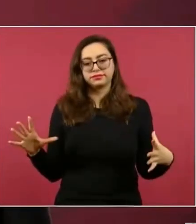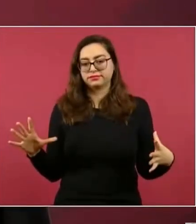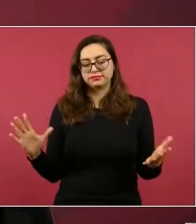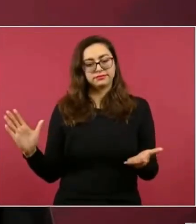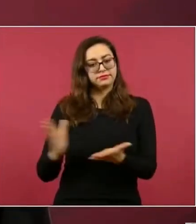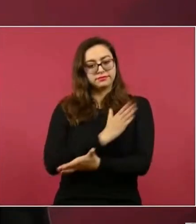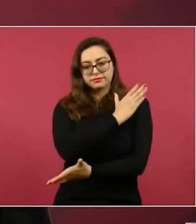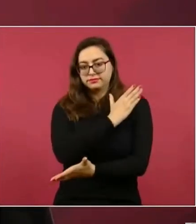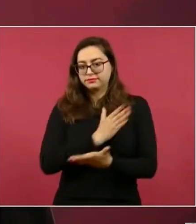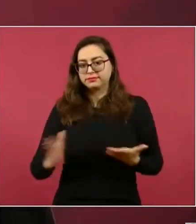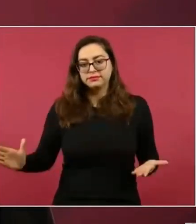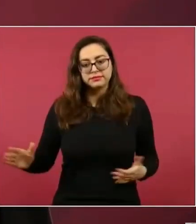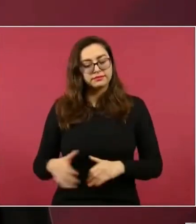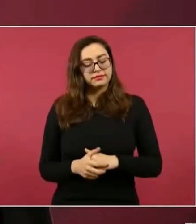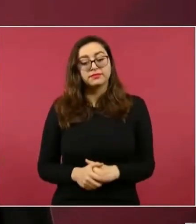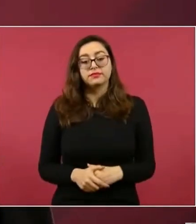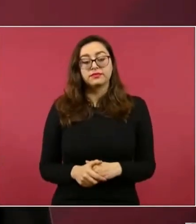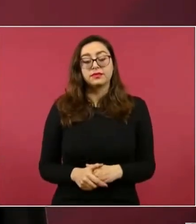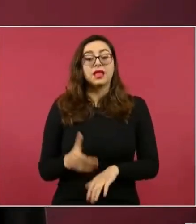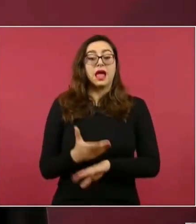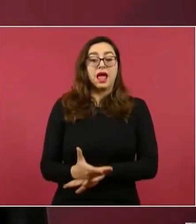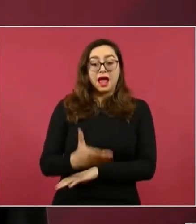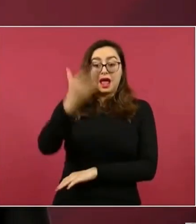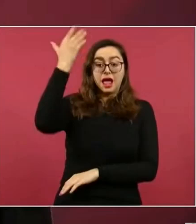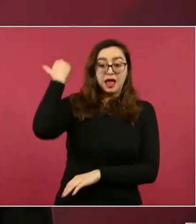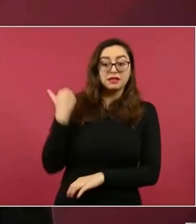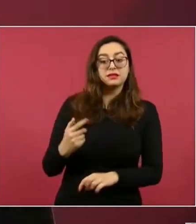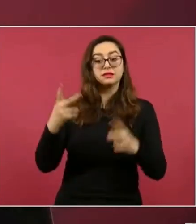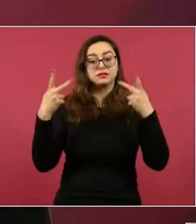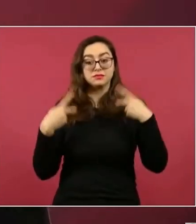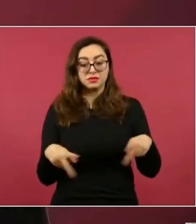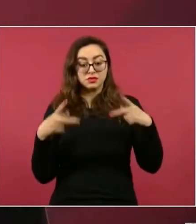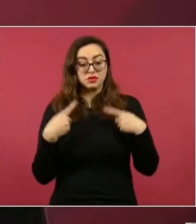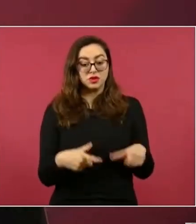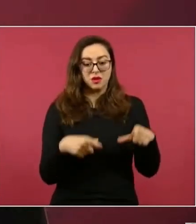eran los potentados económicos